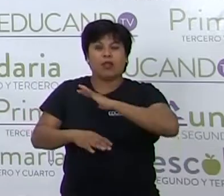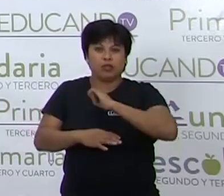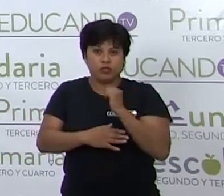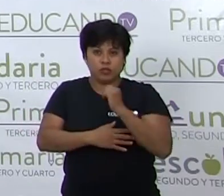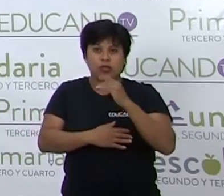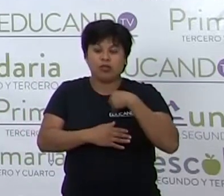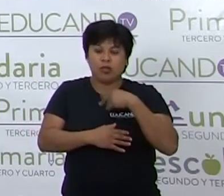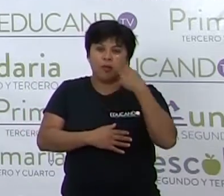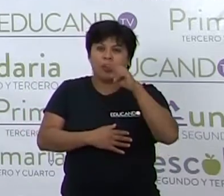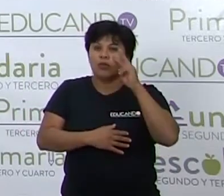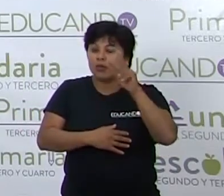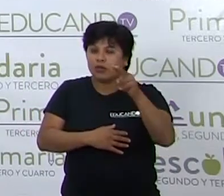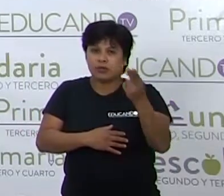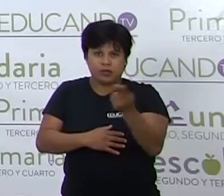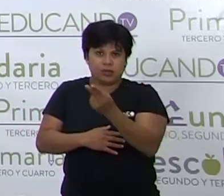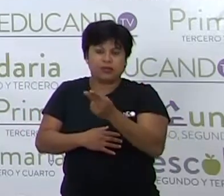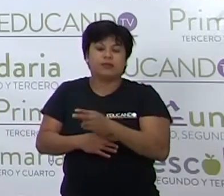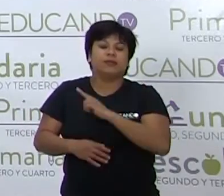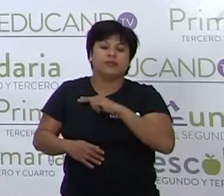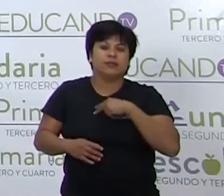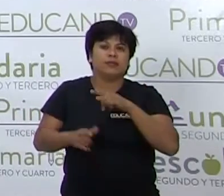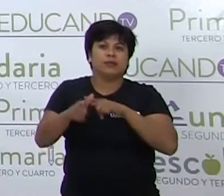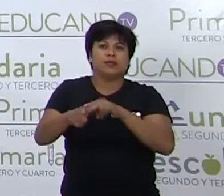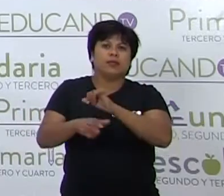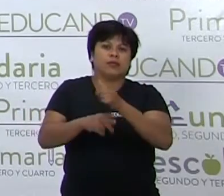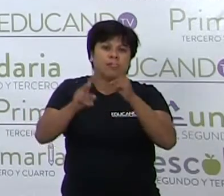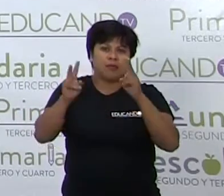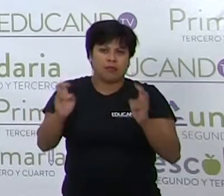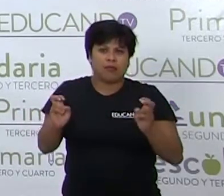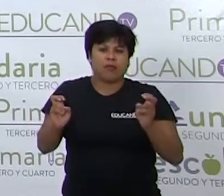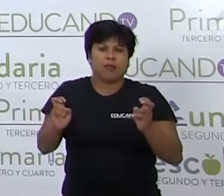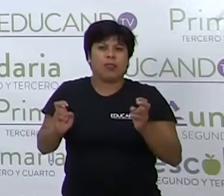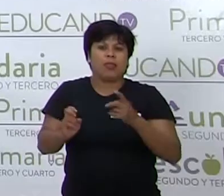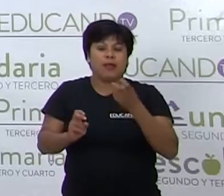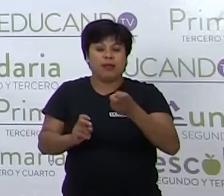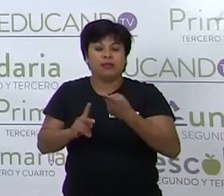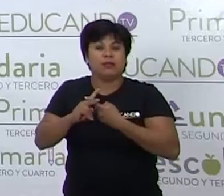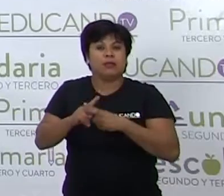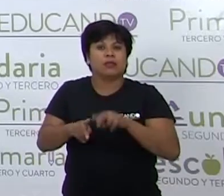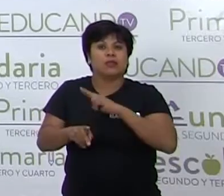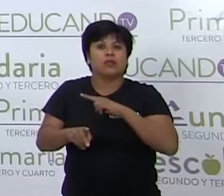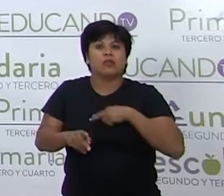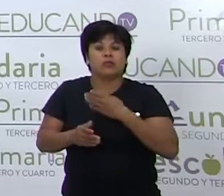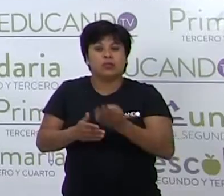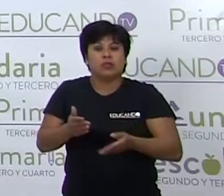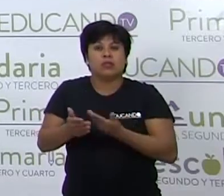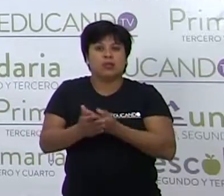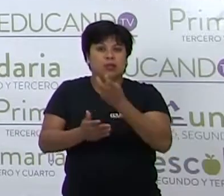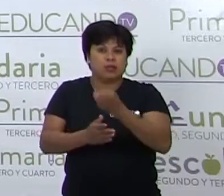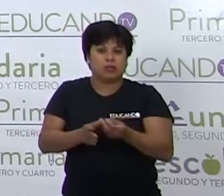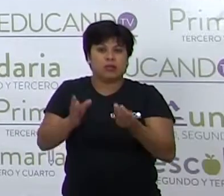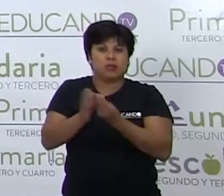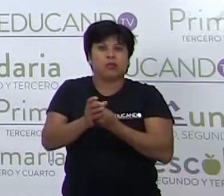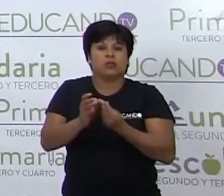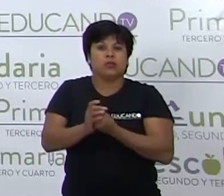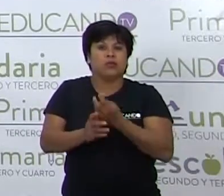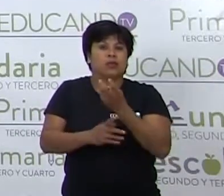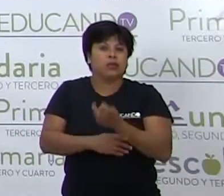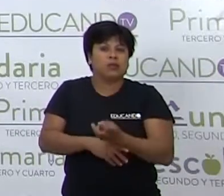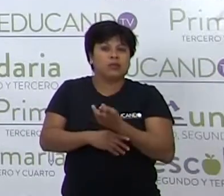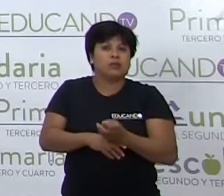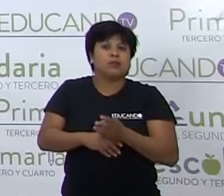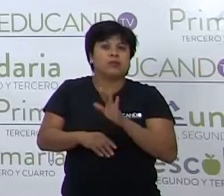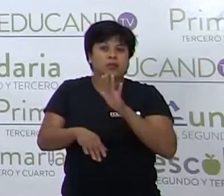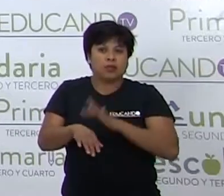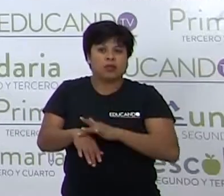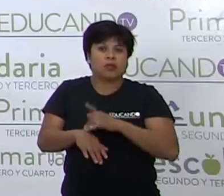y contestar también y vamos a ir con el otro tema también a partir de lo que hemos presentado en esta sesión y que ahora le